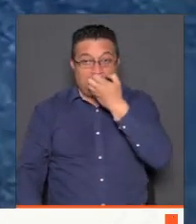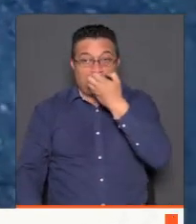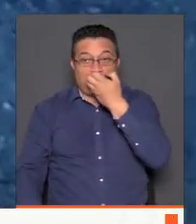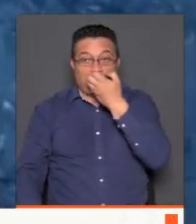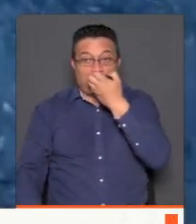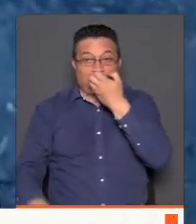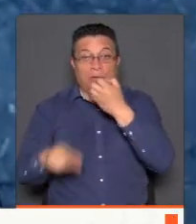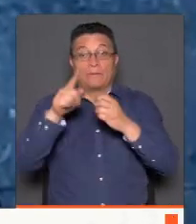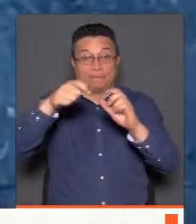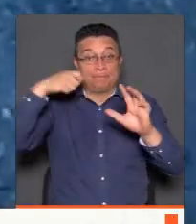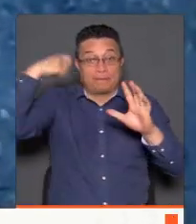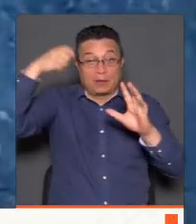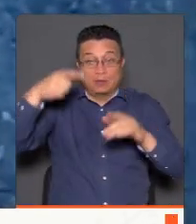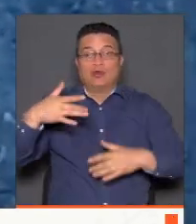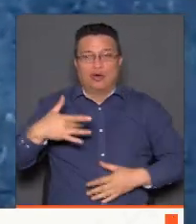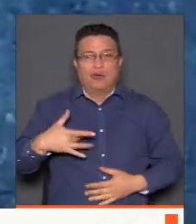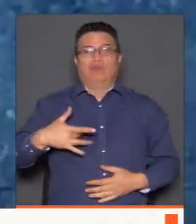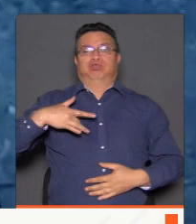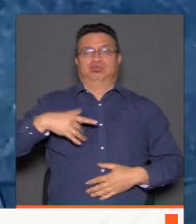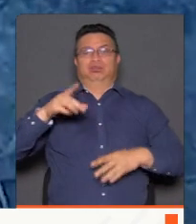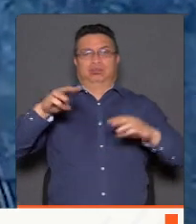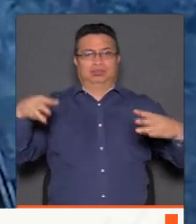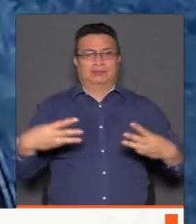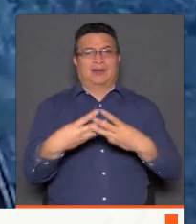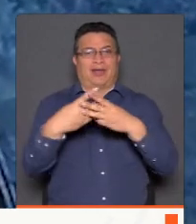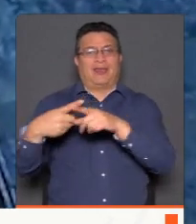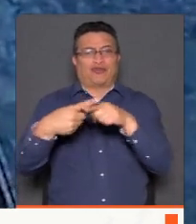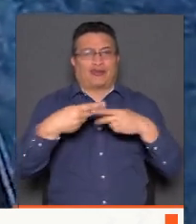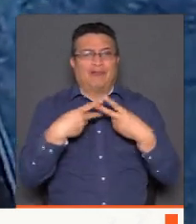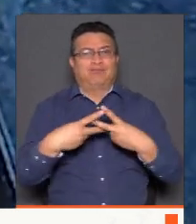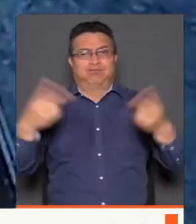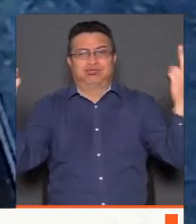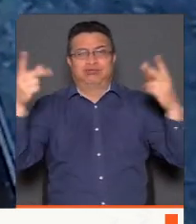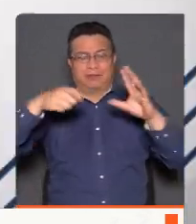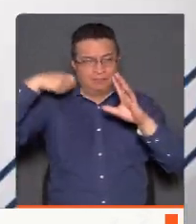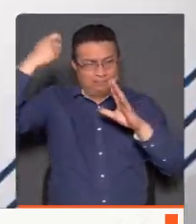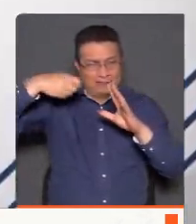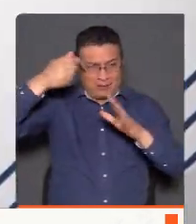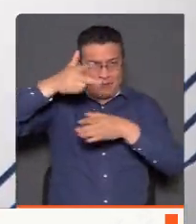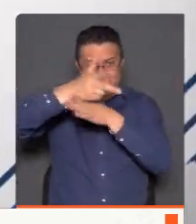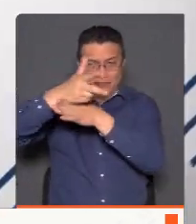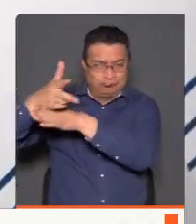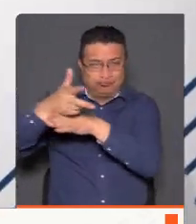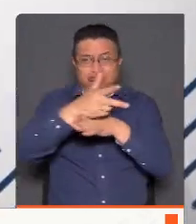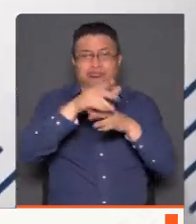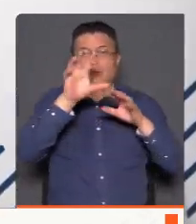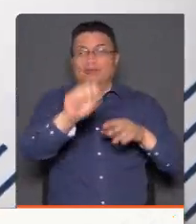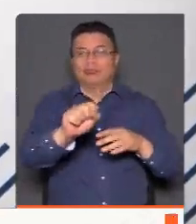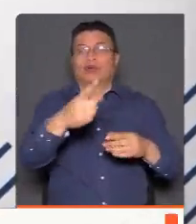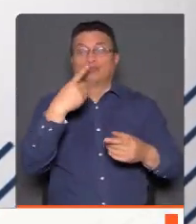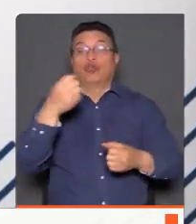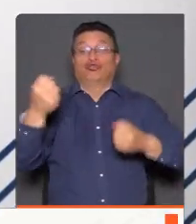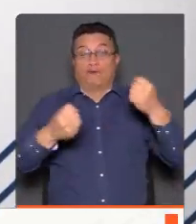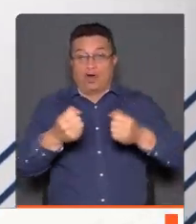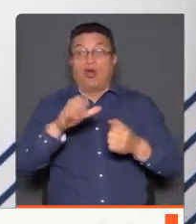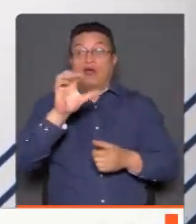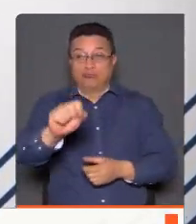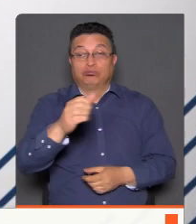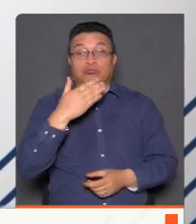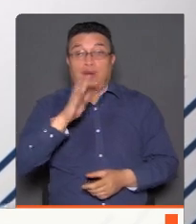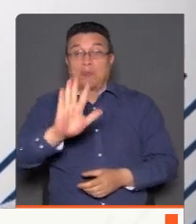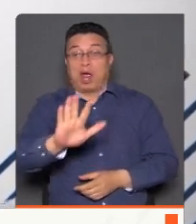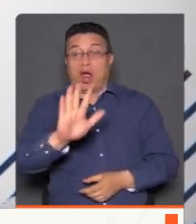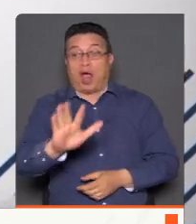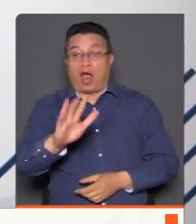Son registros que impactaron en redes sociales, captados por cámaras de seguridad y hasta por un conductor. Un asalto a mano